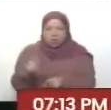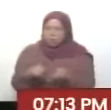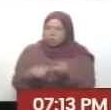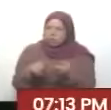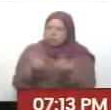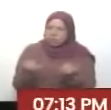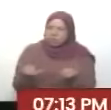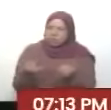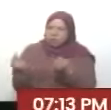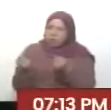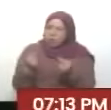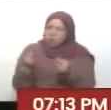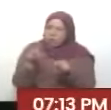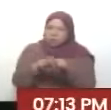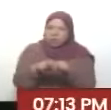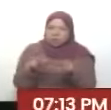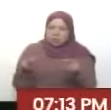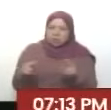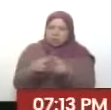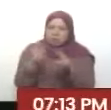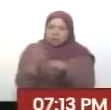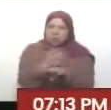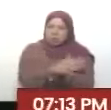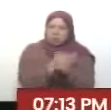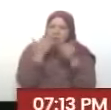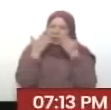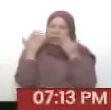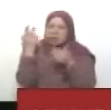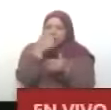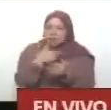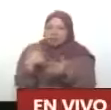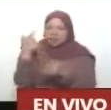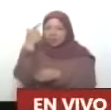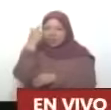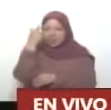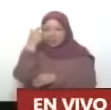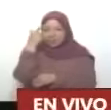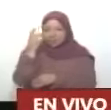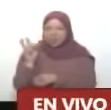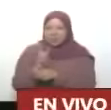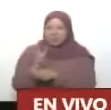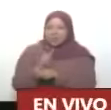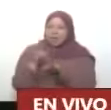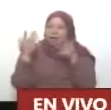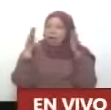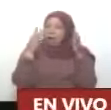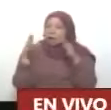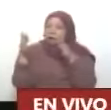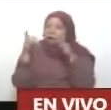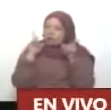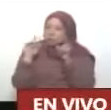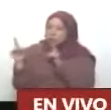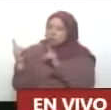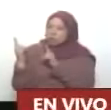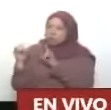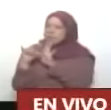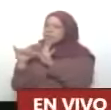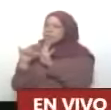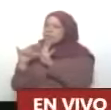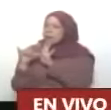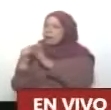yo ya había hablado que me había encontrado con ella, pero la veo ahí rostro. Y de repente volteo y la tenía aquí al